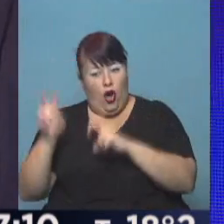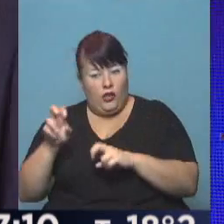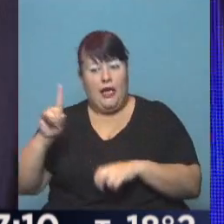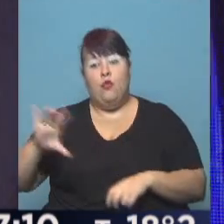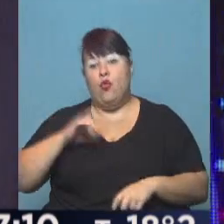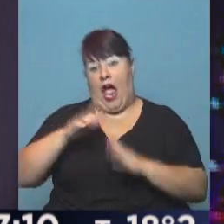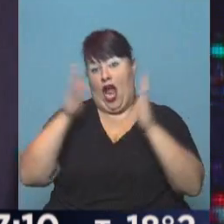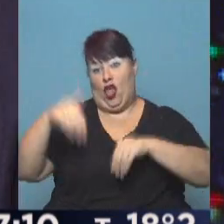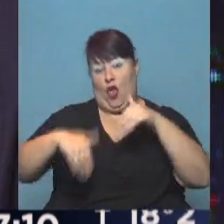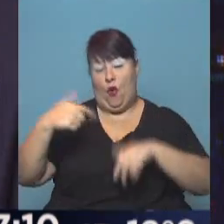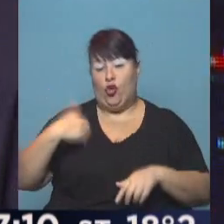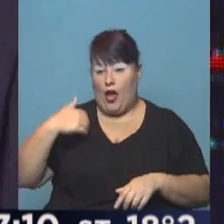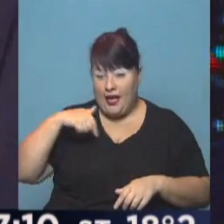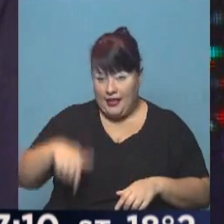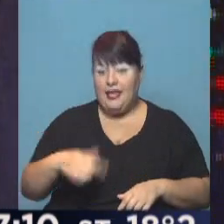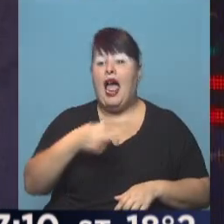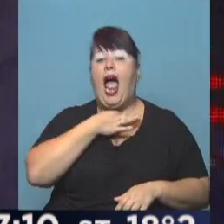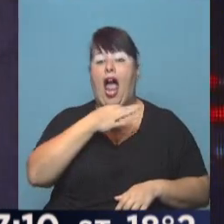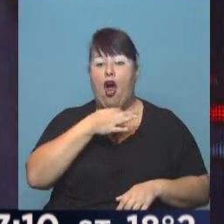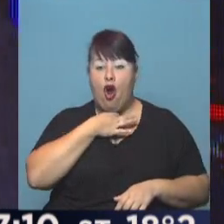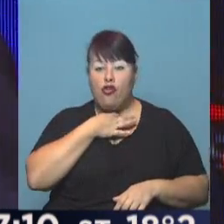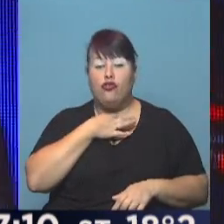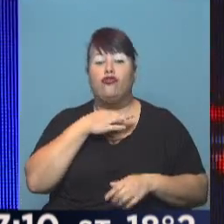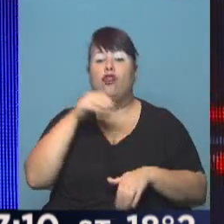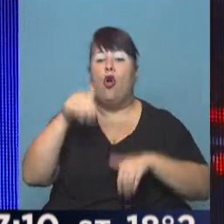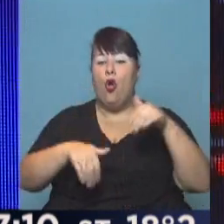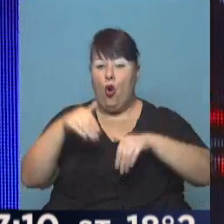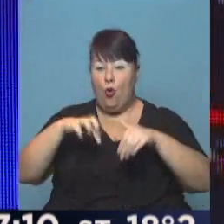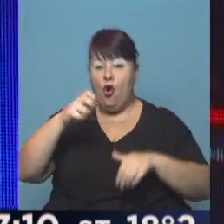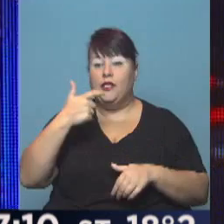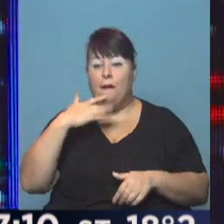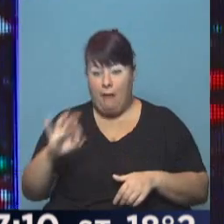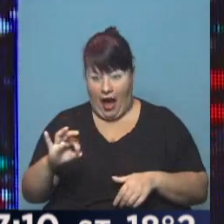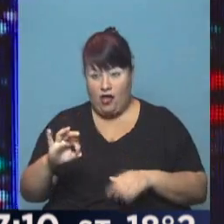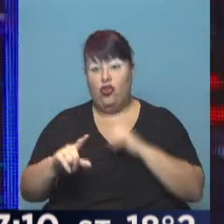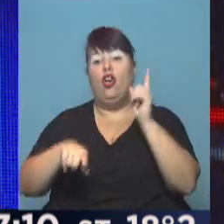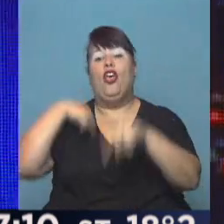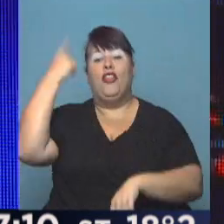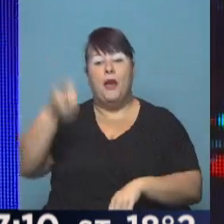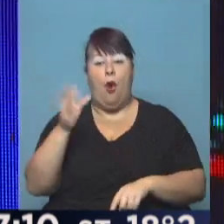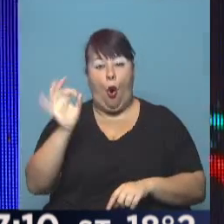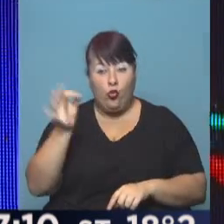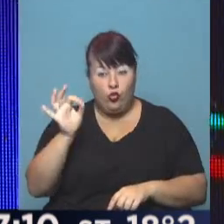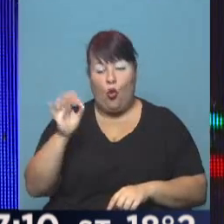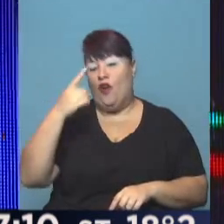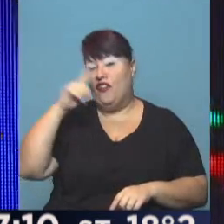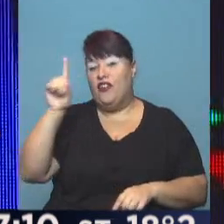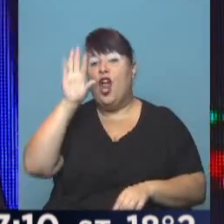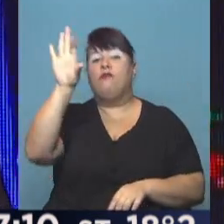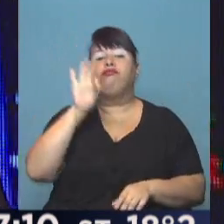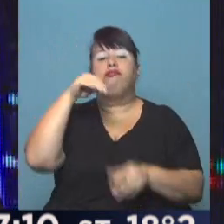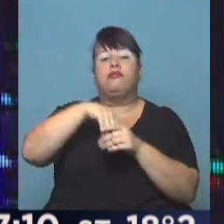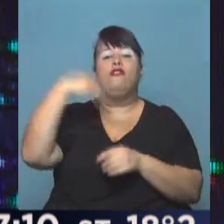año electoral en la república argentina en agosto será las paso después llegará octubre donde se estarán eligiendo los